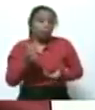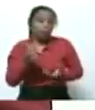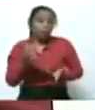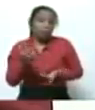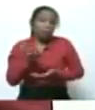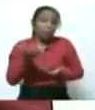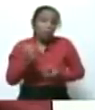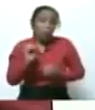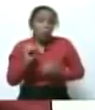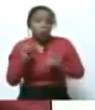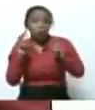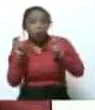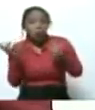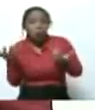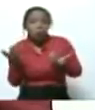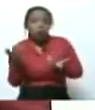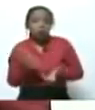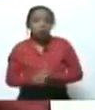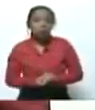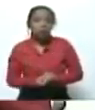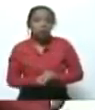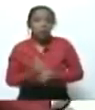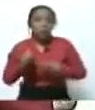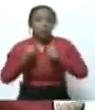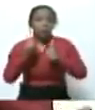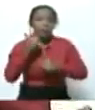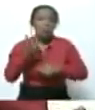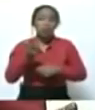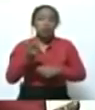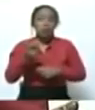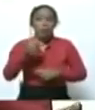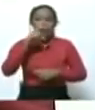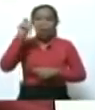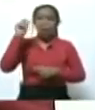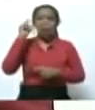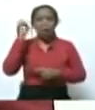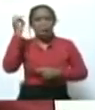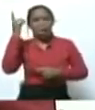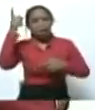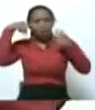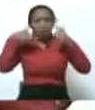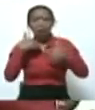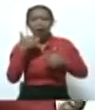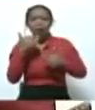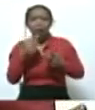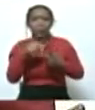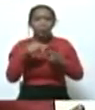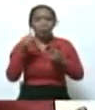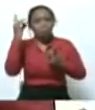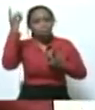o fresquito, y comienza a decir, Maduro es tal cosa, Chávez es tal cosa,